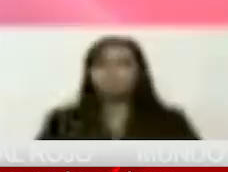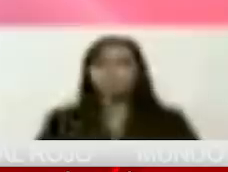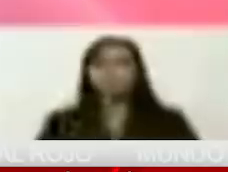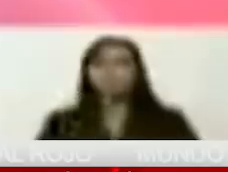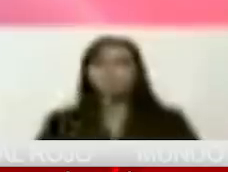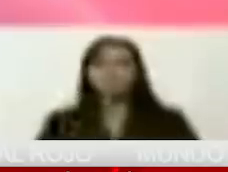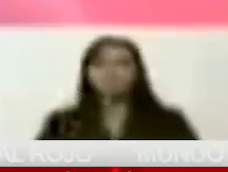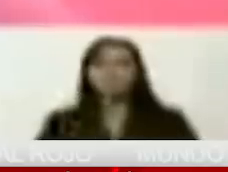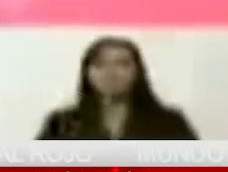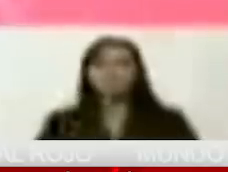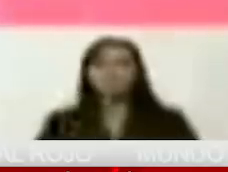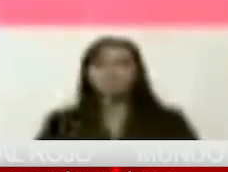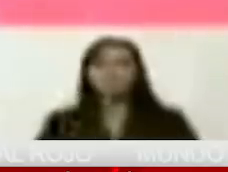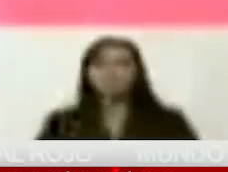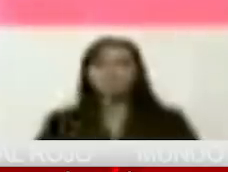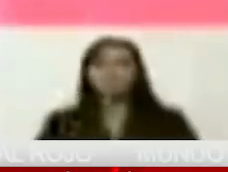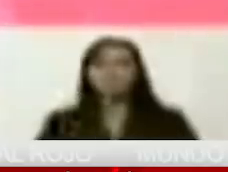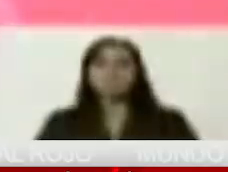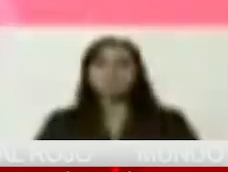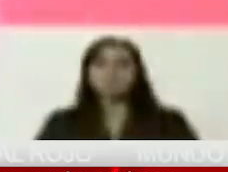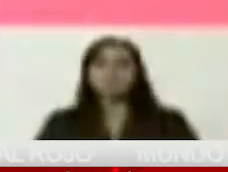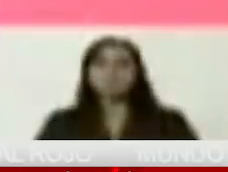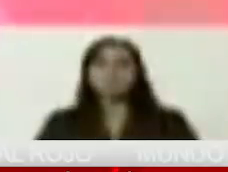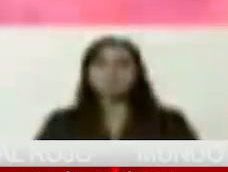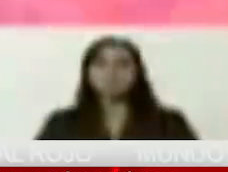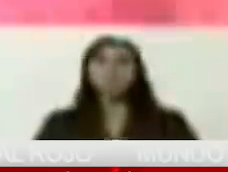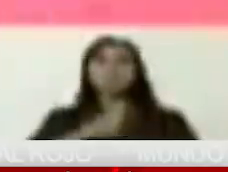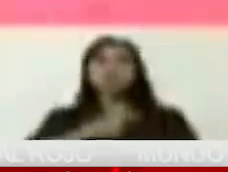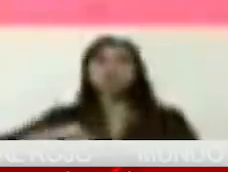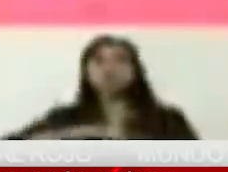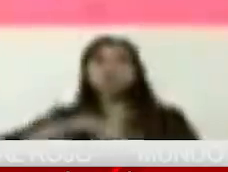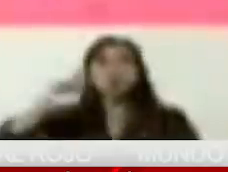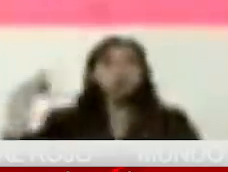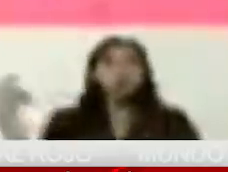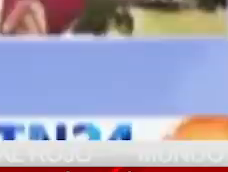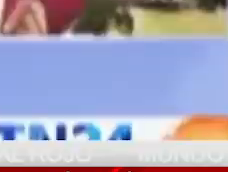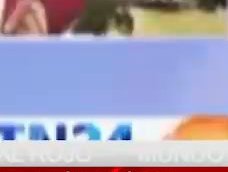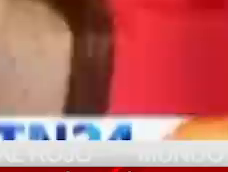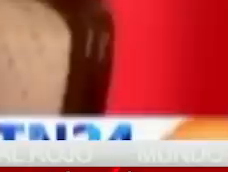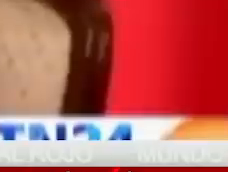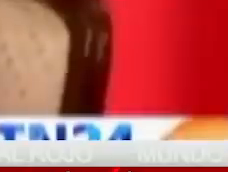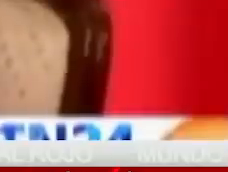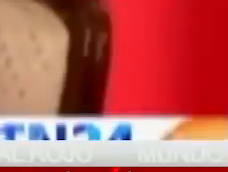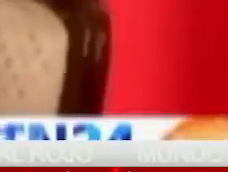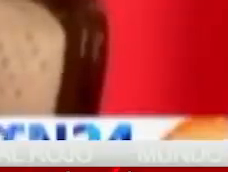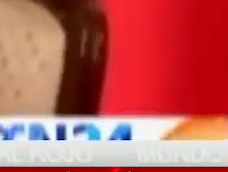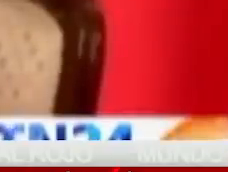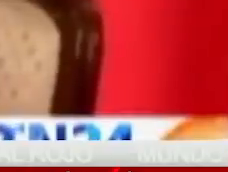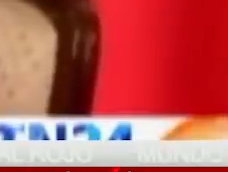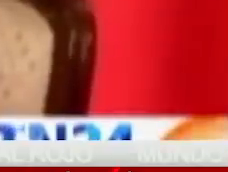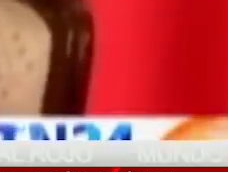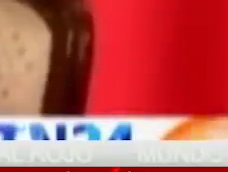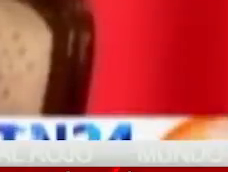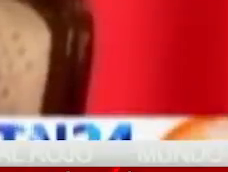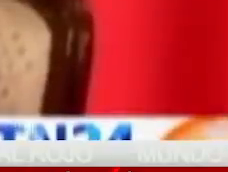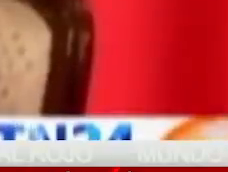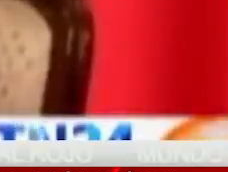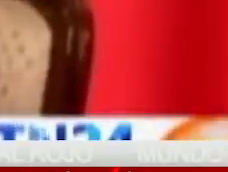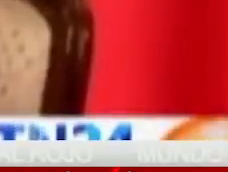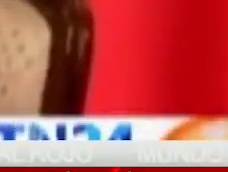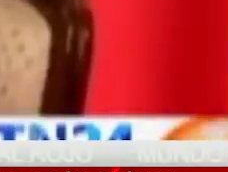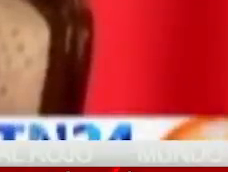estaban haciendo hoy en Venezuela era la venganza por lo que le había sucedido a su padre.